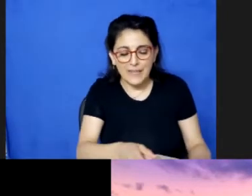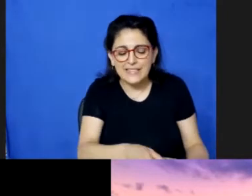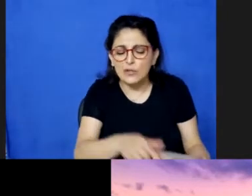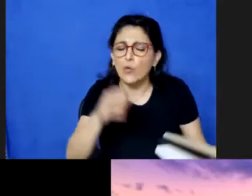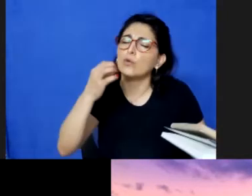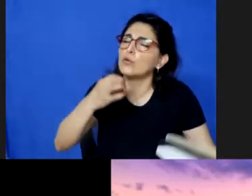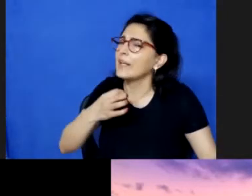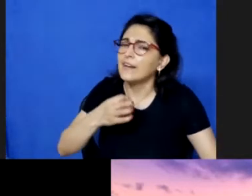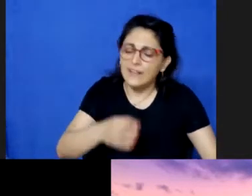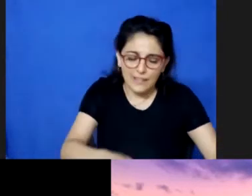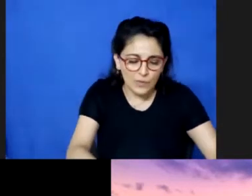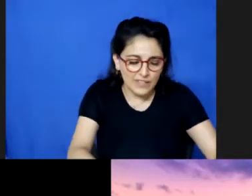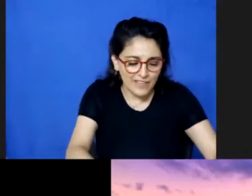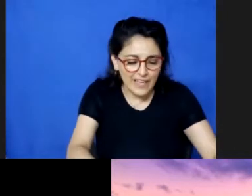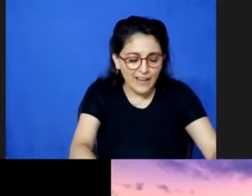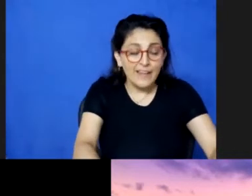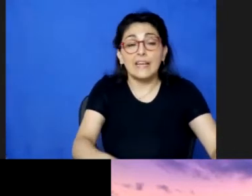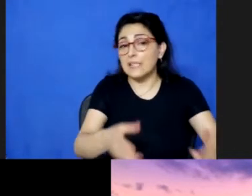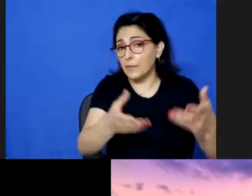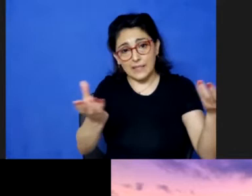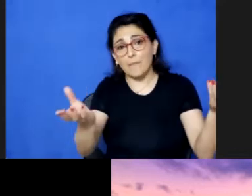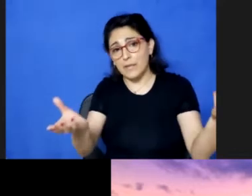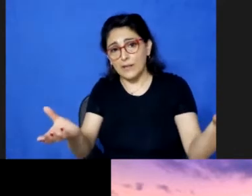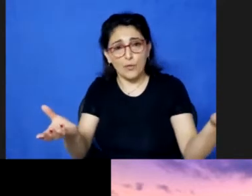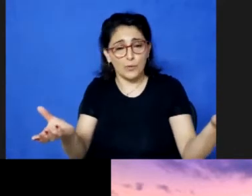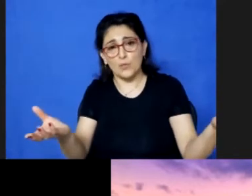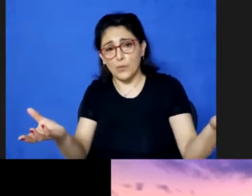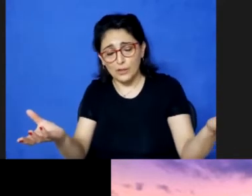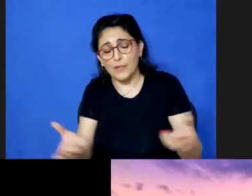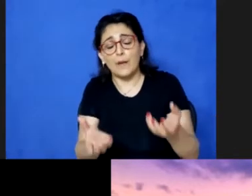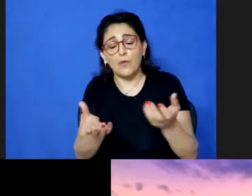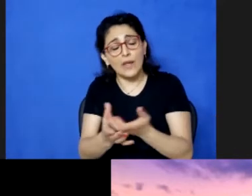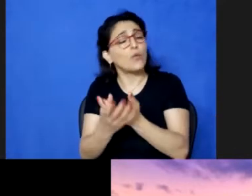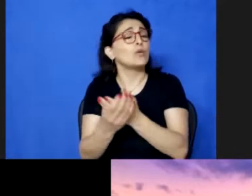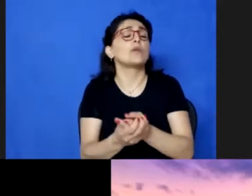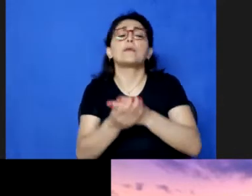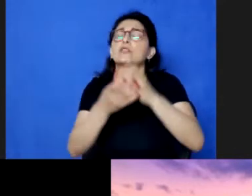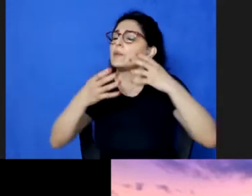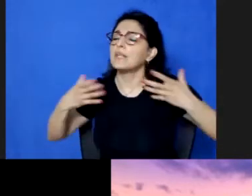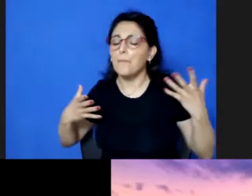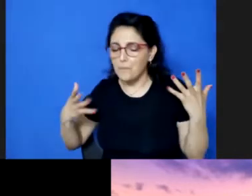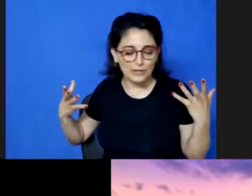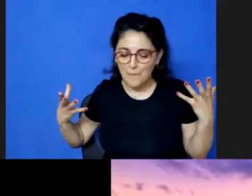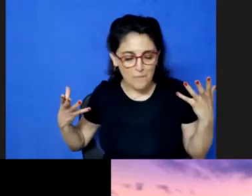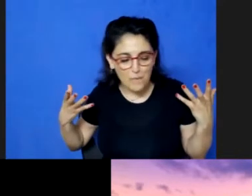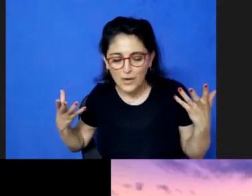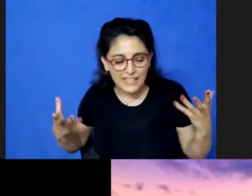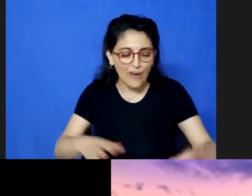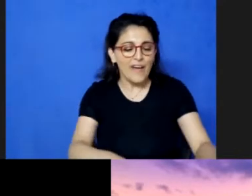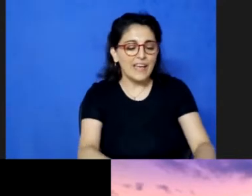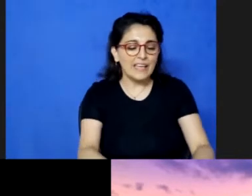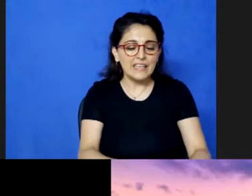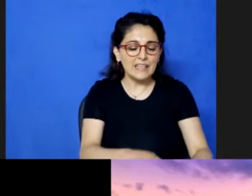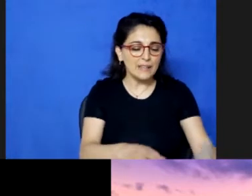con este pedacito cultural de nuestra vida, que se ve tan bien, ¿no? Por supuesto, porque la moda es cultura, pero se ve tan, pero tan